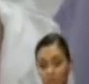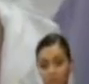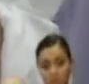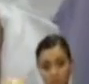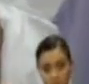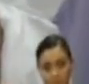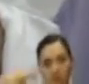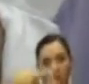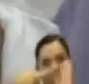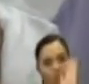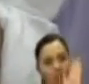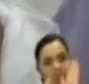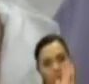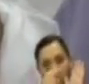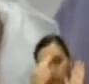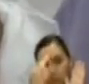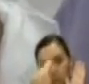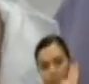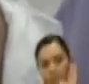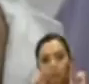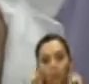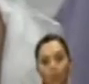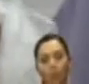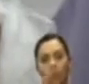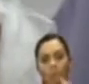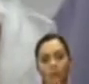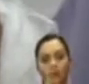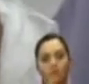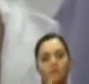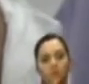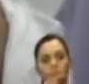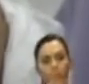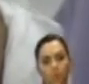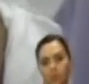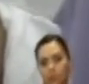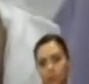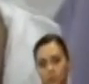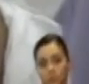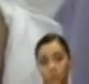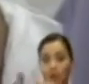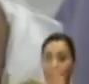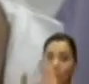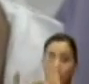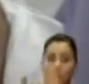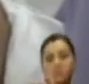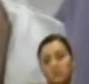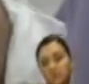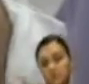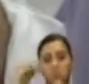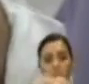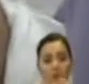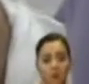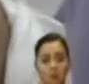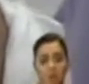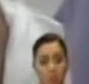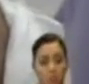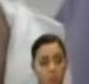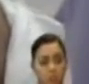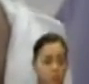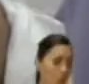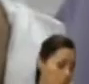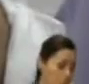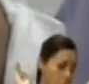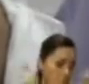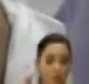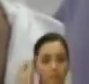ley para autorizar cualquier operación en beneficio del pueblo ecuatoriano. Que esos opositores sigan con su mala fe. Tal vez creen que seguimos en el gobierno de